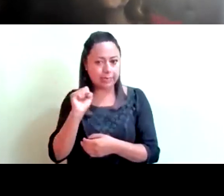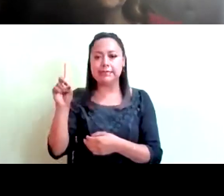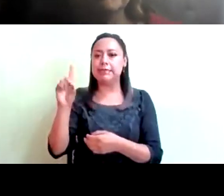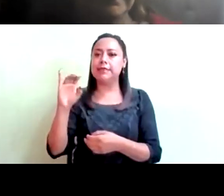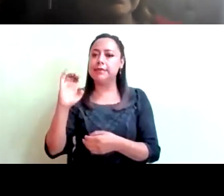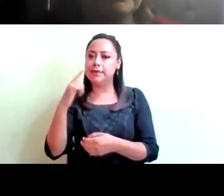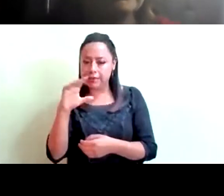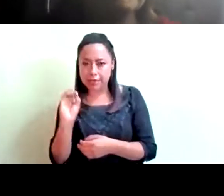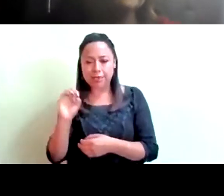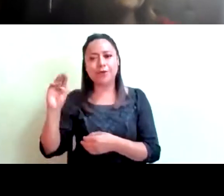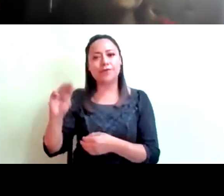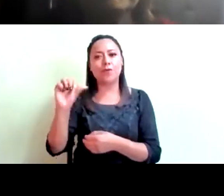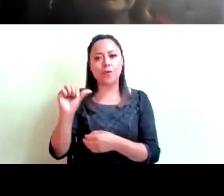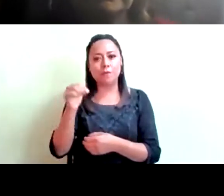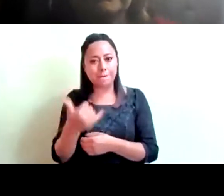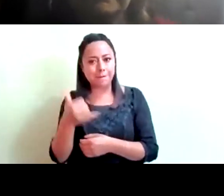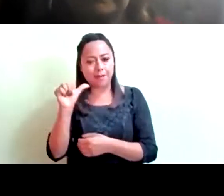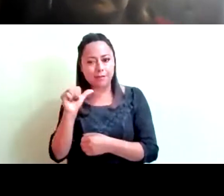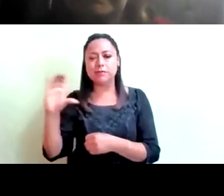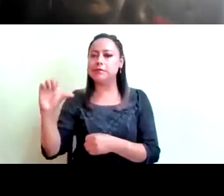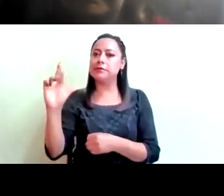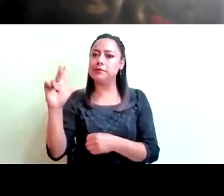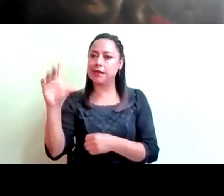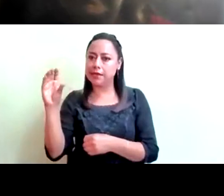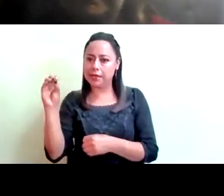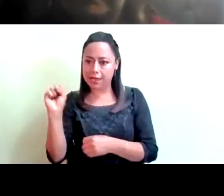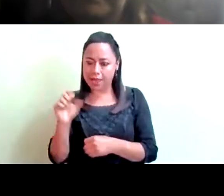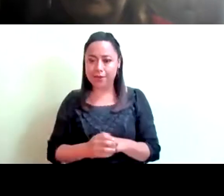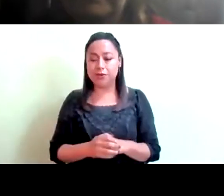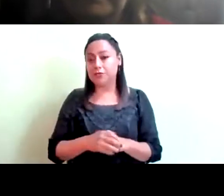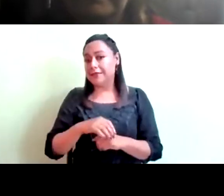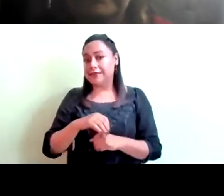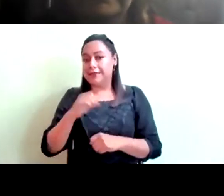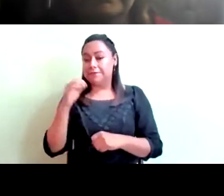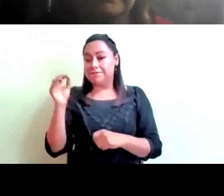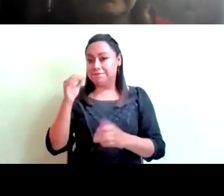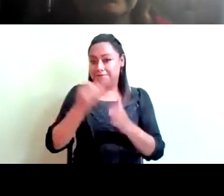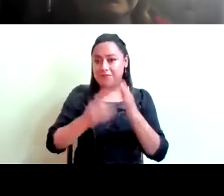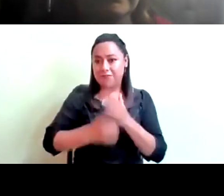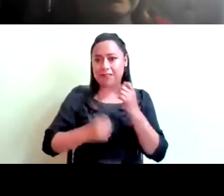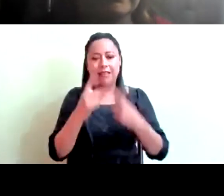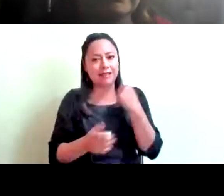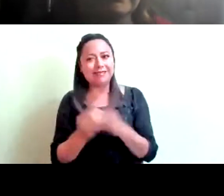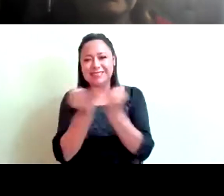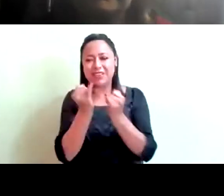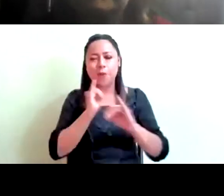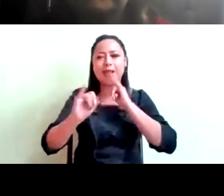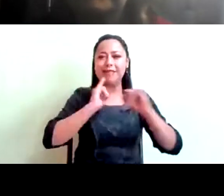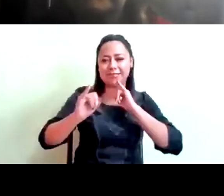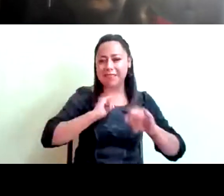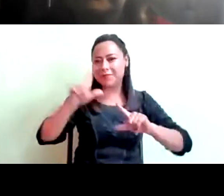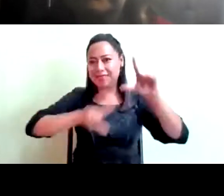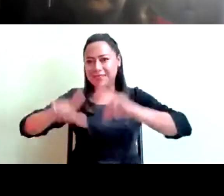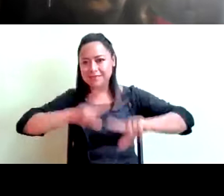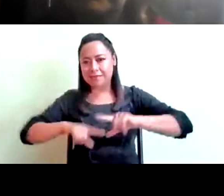Maya, Carlos, no sé si por ahí me falta alguien también, nuestra intérprete de señas, muchísimas gracias por